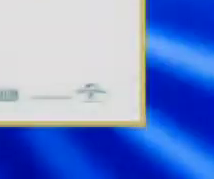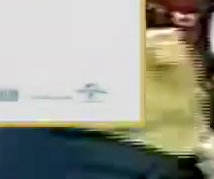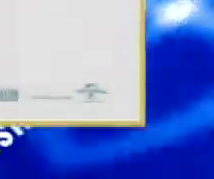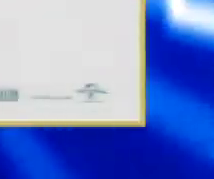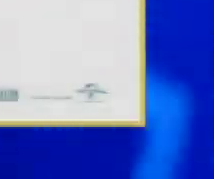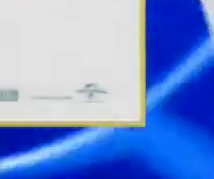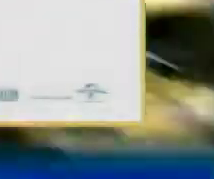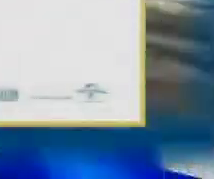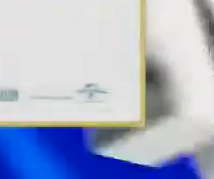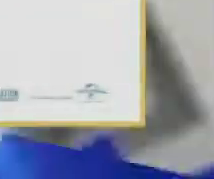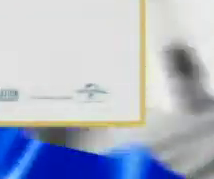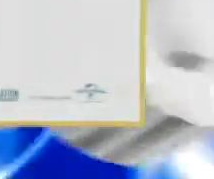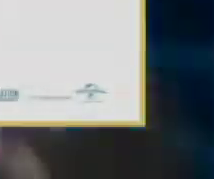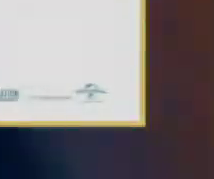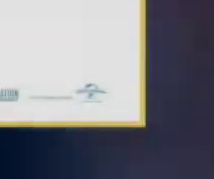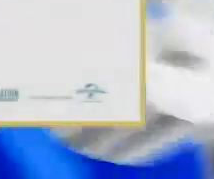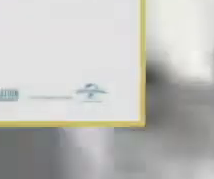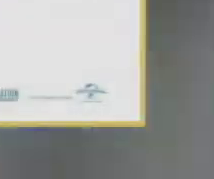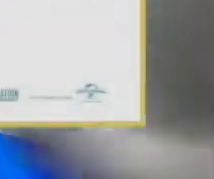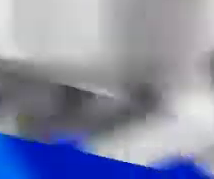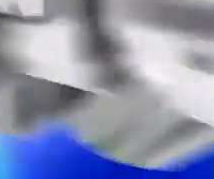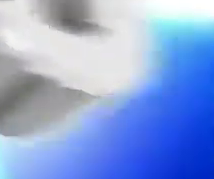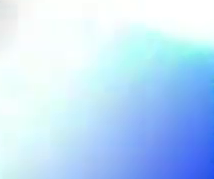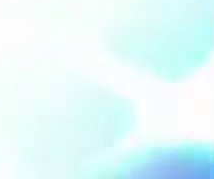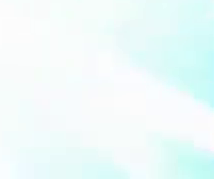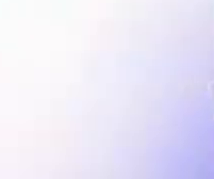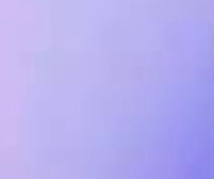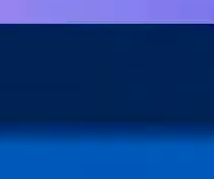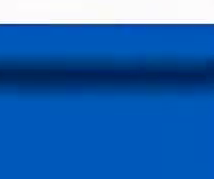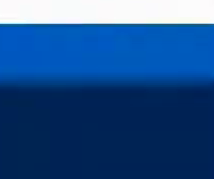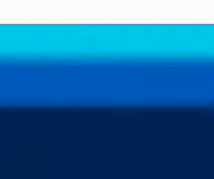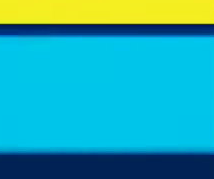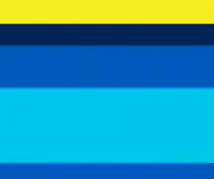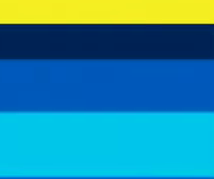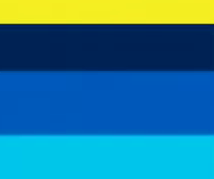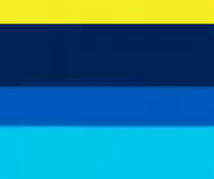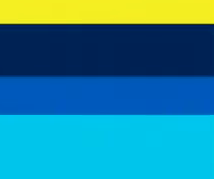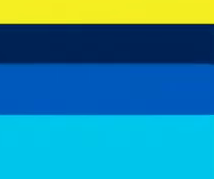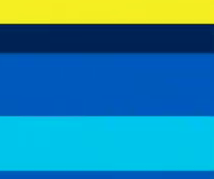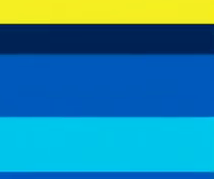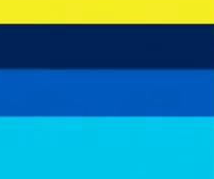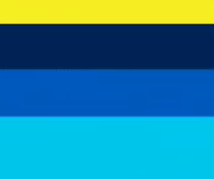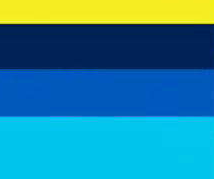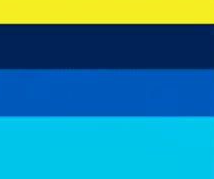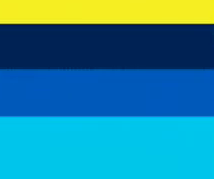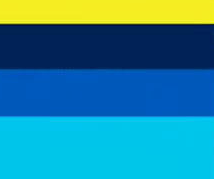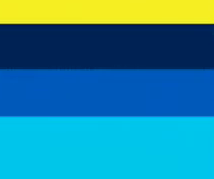Minions de Universal Pictures presenta Noticiero Venevisión.